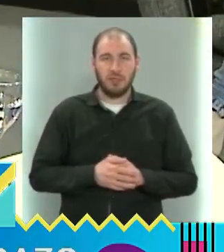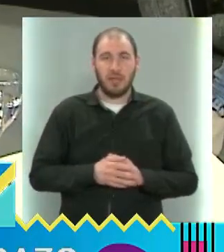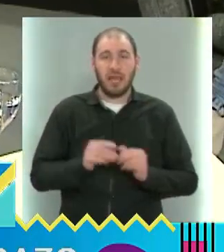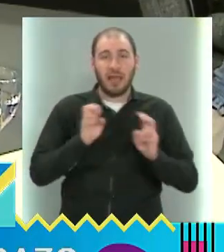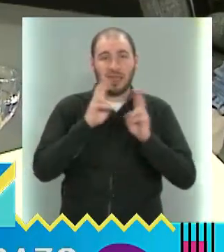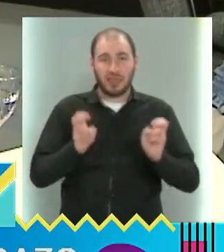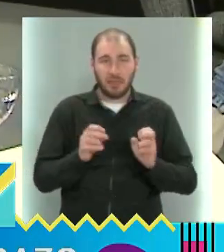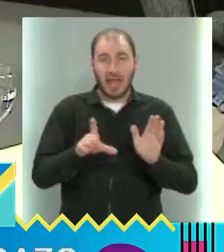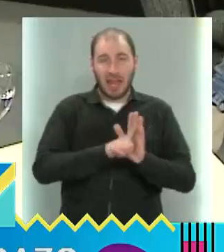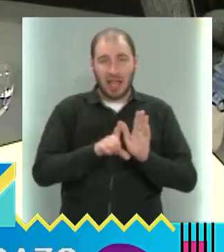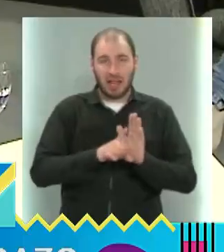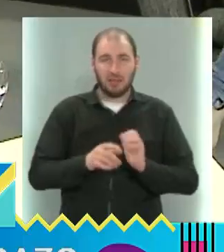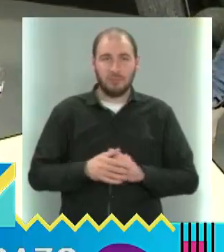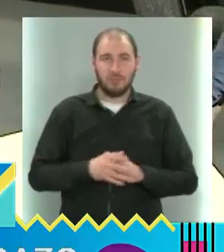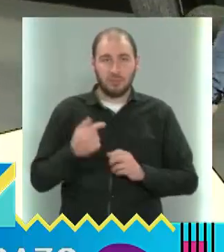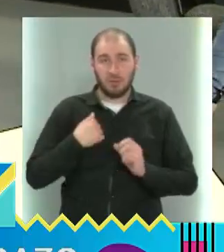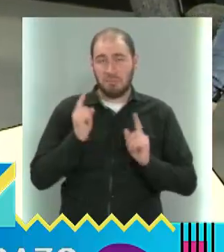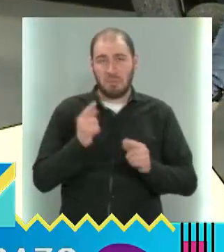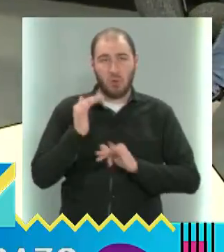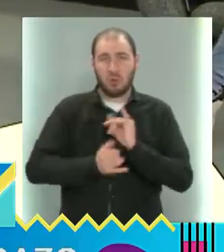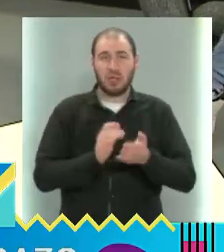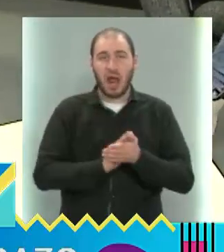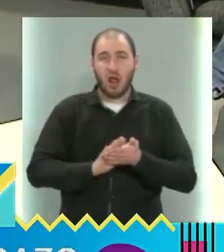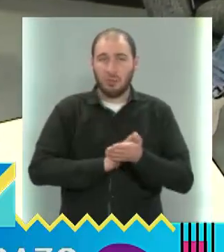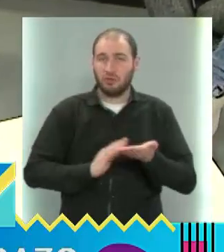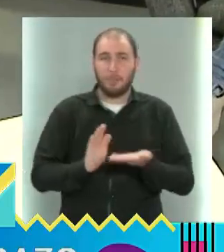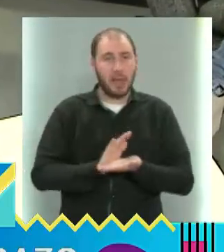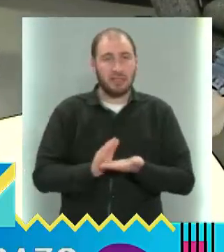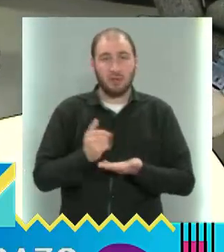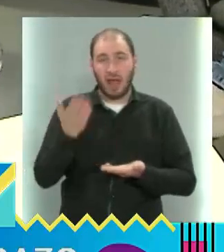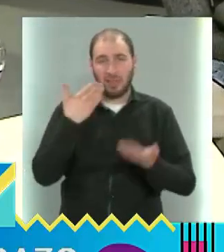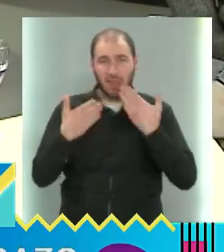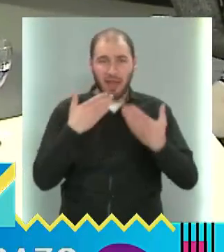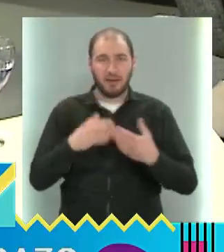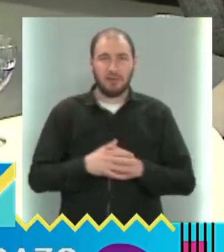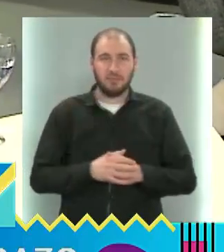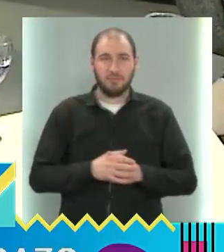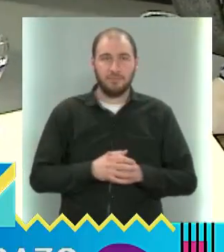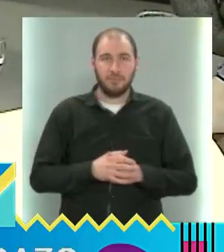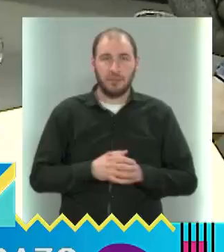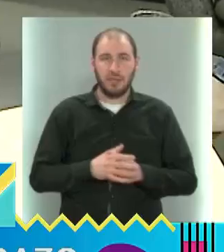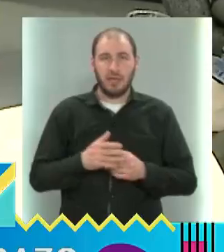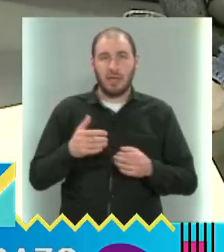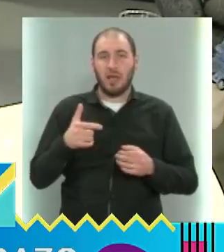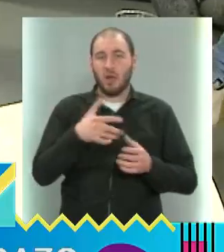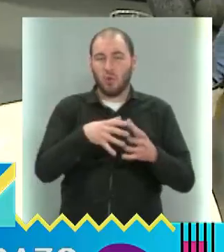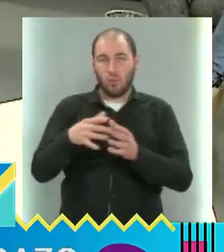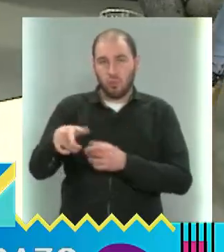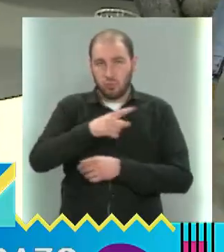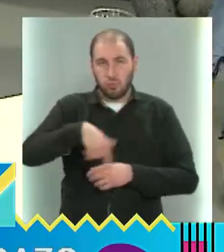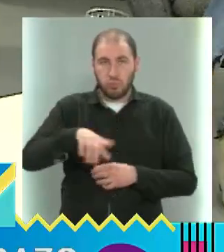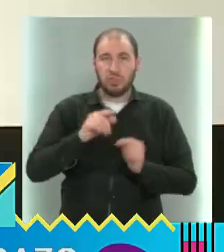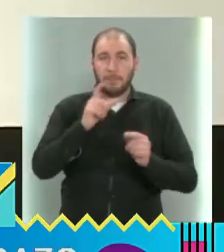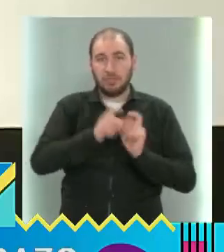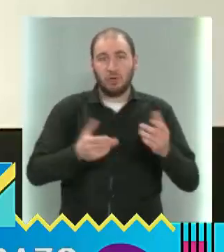respecto a la legalización, voy a repetir, digamos, un argumento muy básico que ya se dijo desde las cámaras hasta en